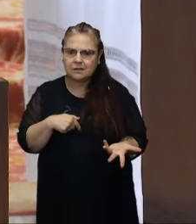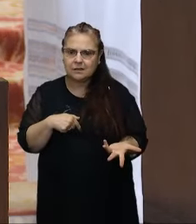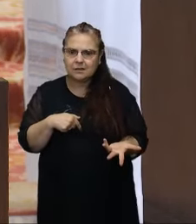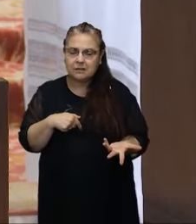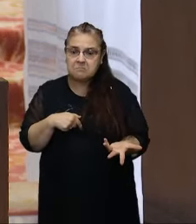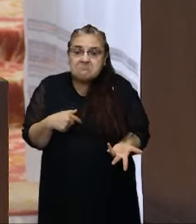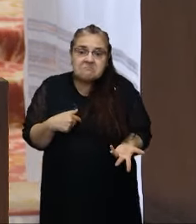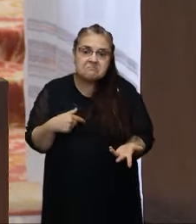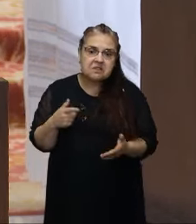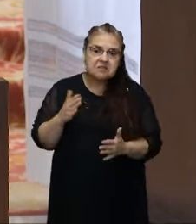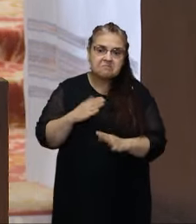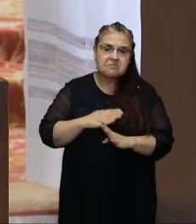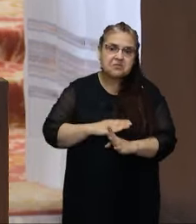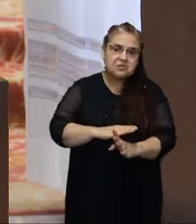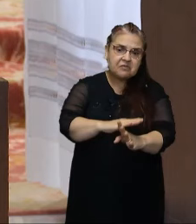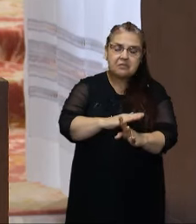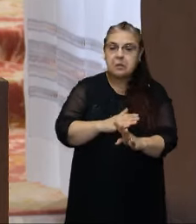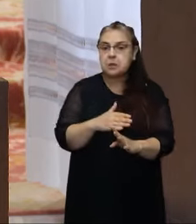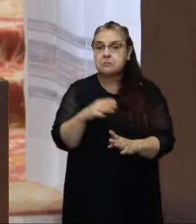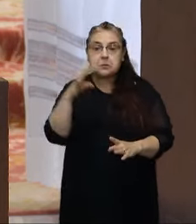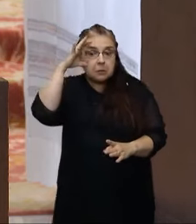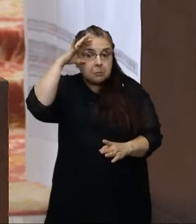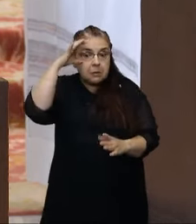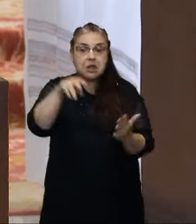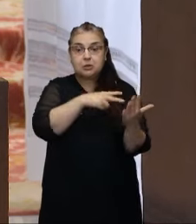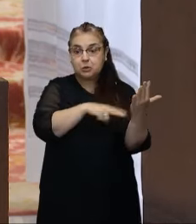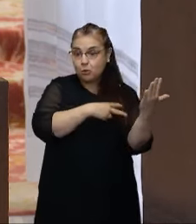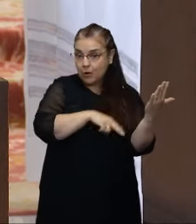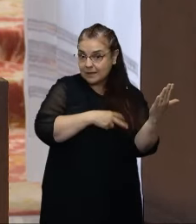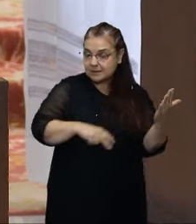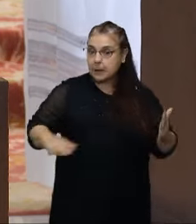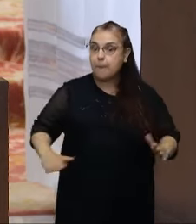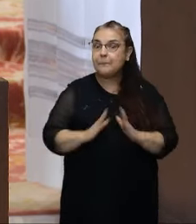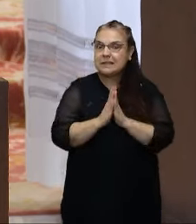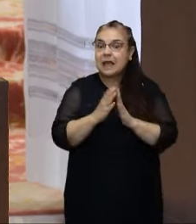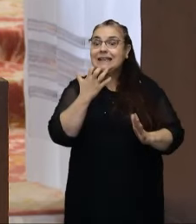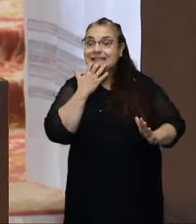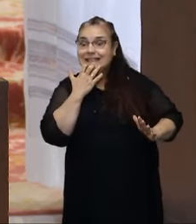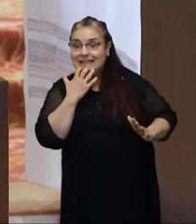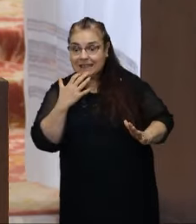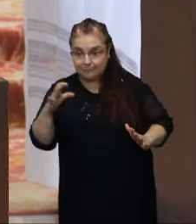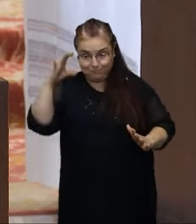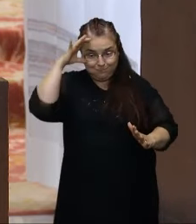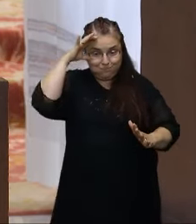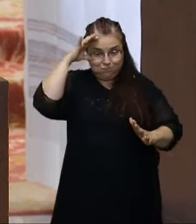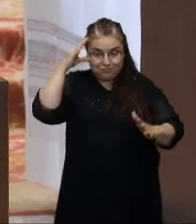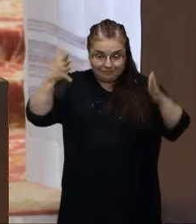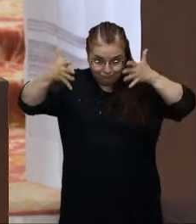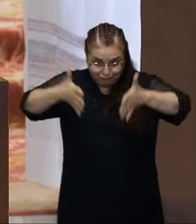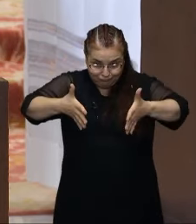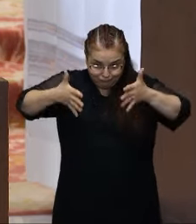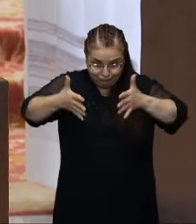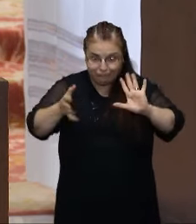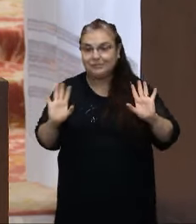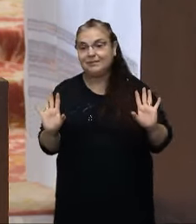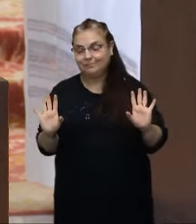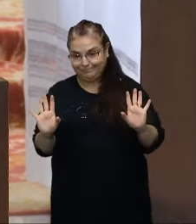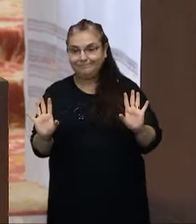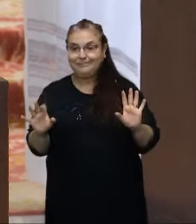Nos limitamos quizá a escuchar las lecturas de la misa, y eso cuando las escuchamos con atención, que no